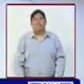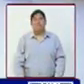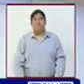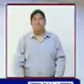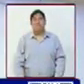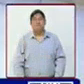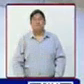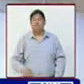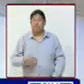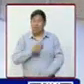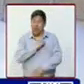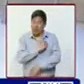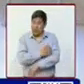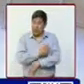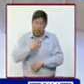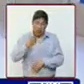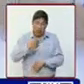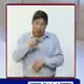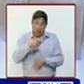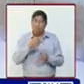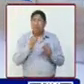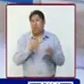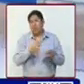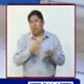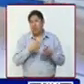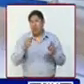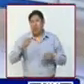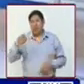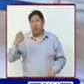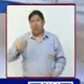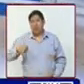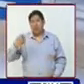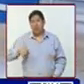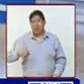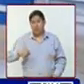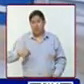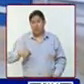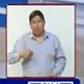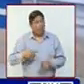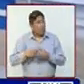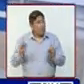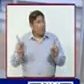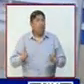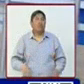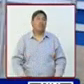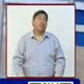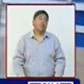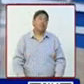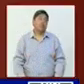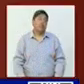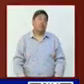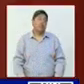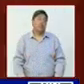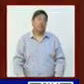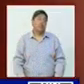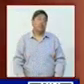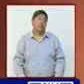Las autoridades lo acusan de abandono de menor, sin embargo los juristas tienen otra lectura de la situación.